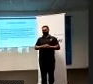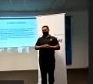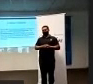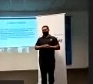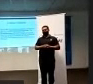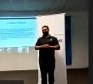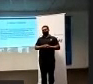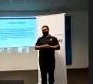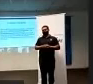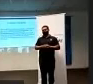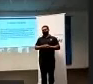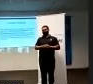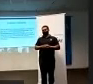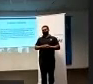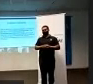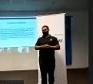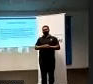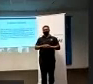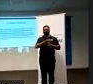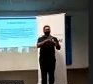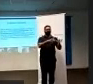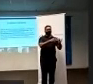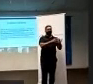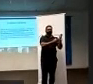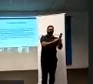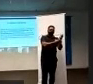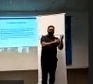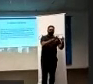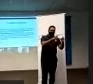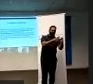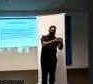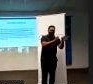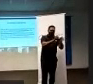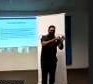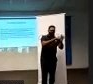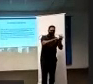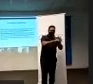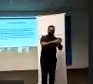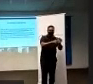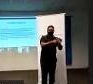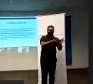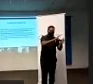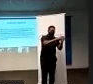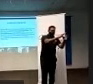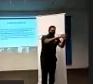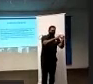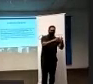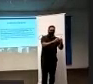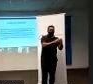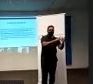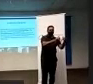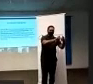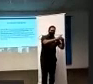Ginecología, y por el grupo de expertos de inmunización, el 15 de junio del